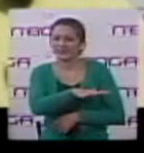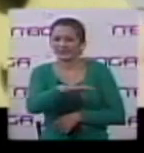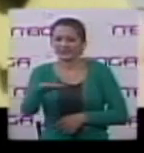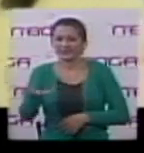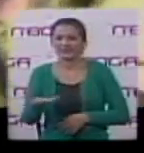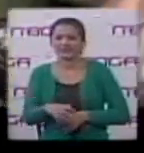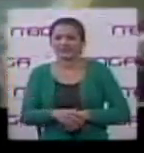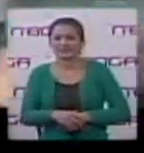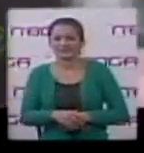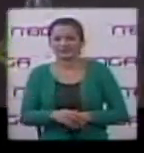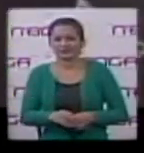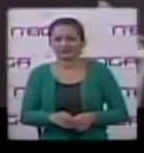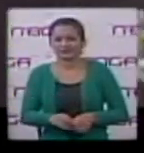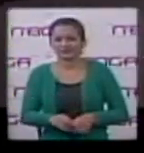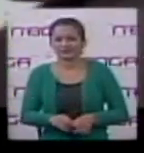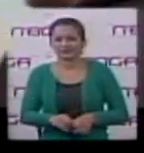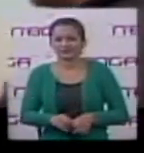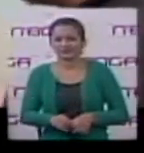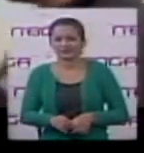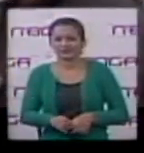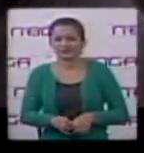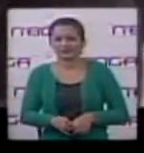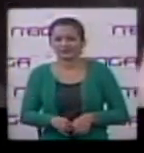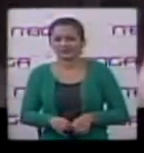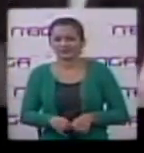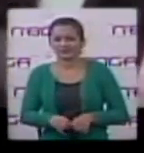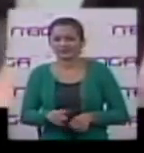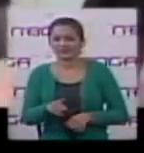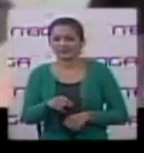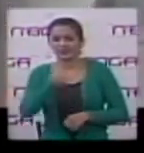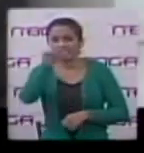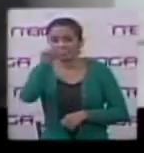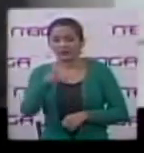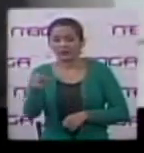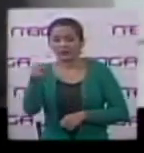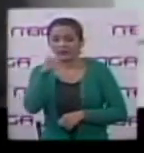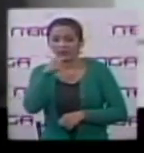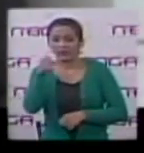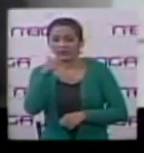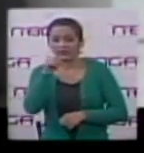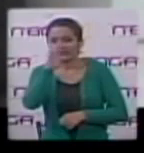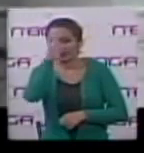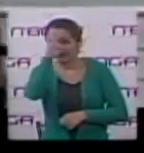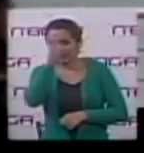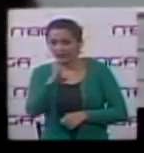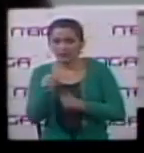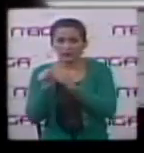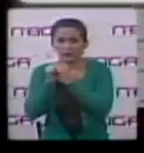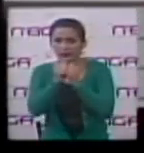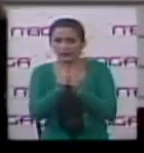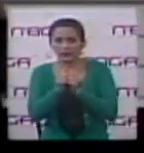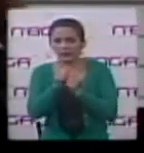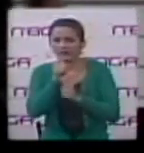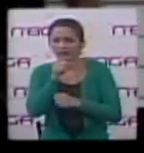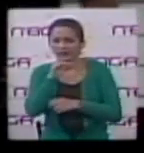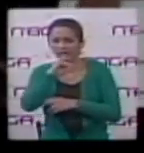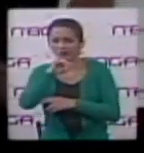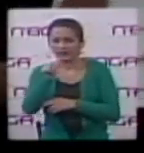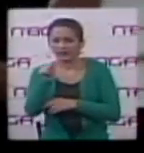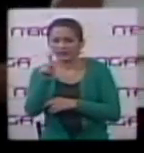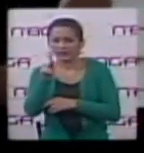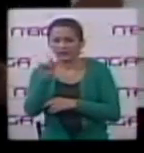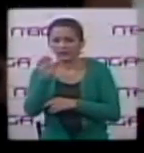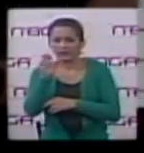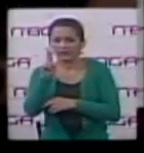una causa muy noble uno de los presentadores de pantalla que año a año han acompañado a la teleton es Javier segarra director